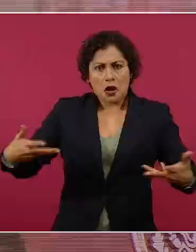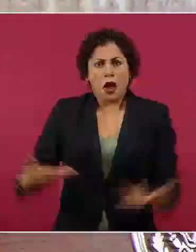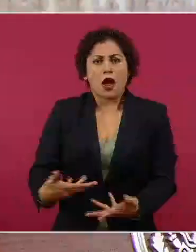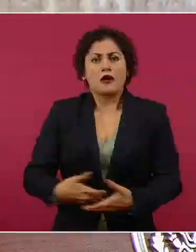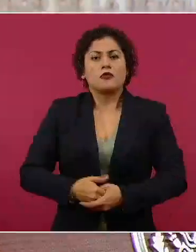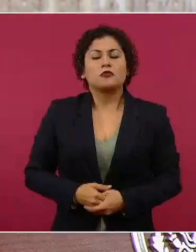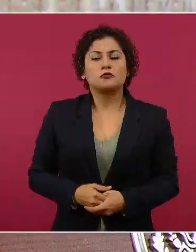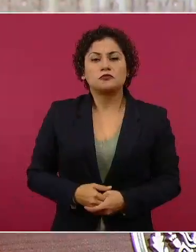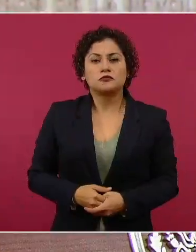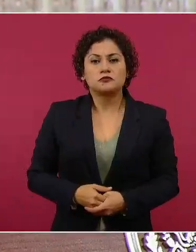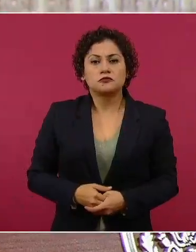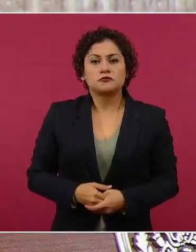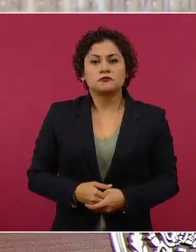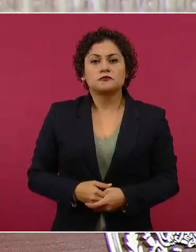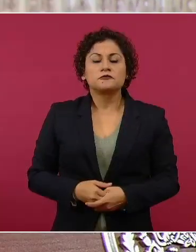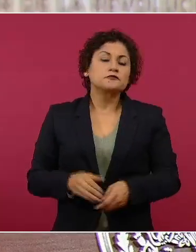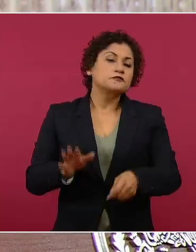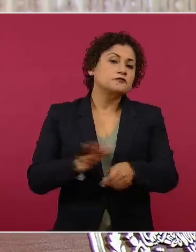Porque